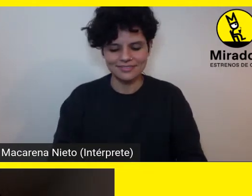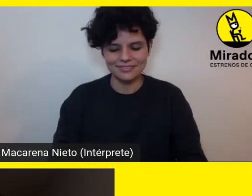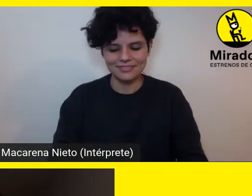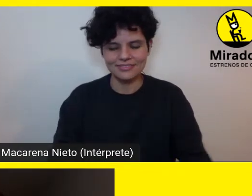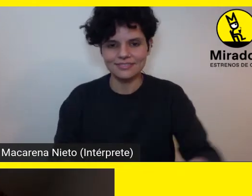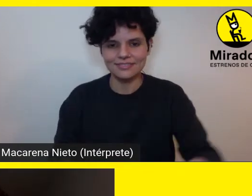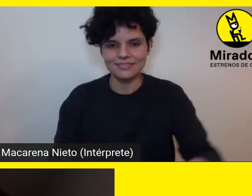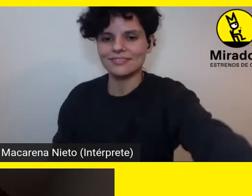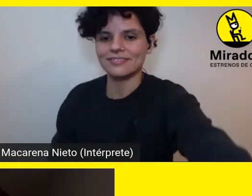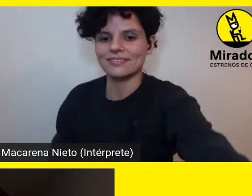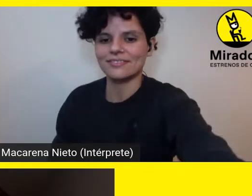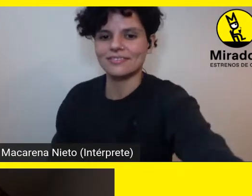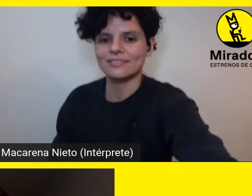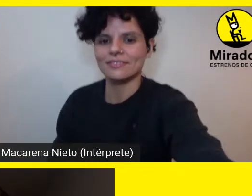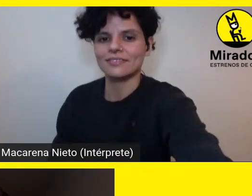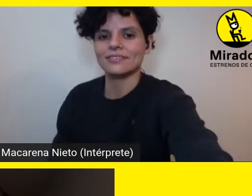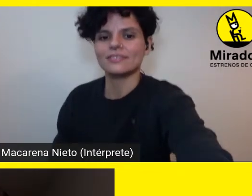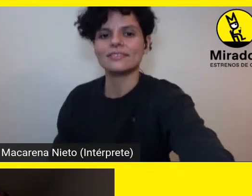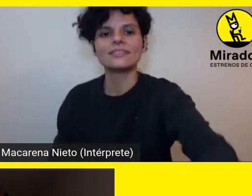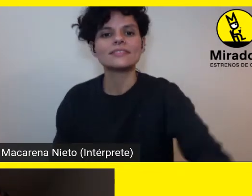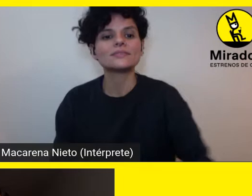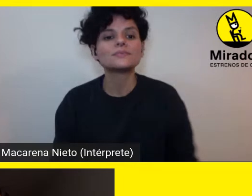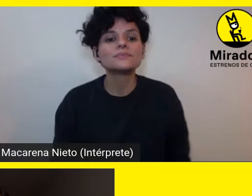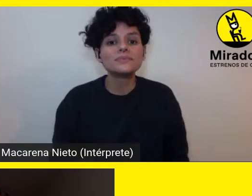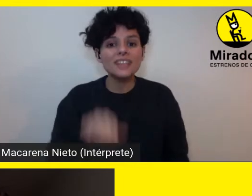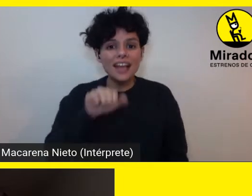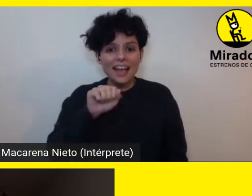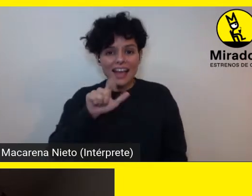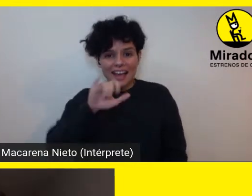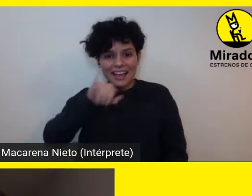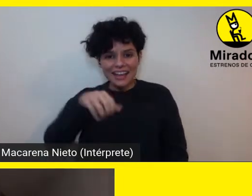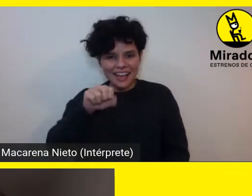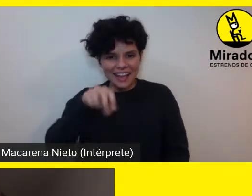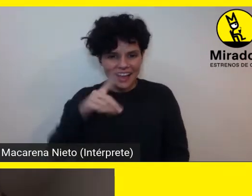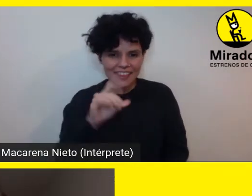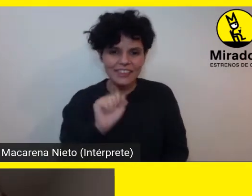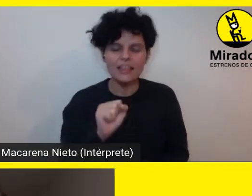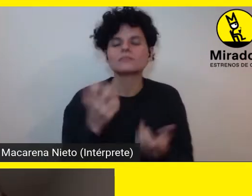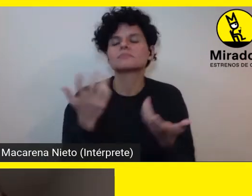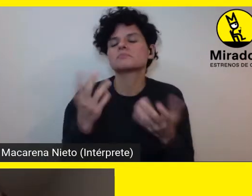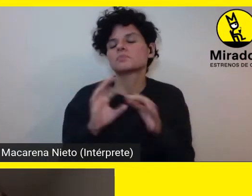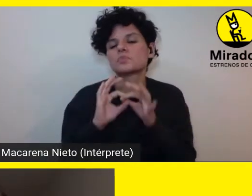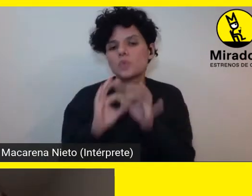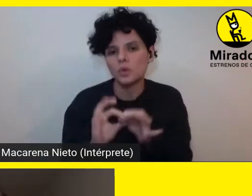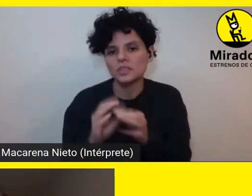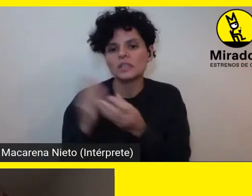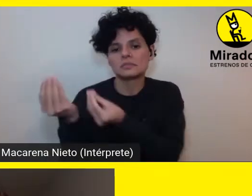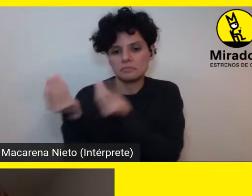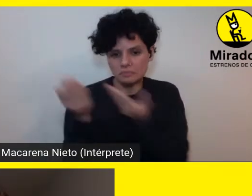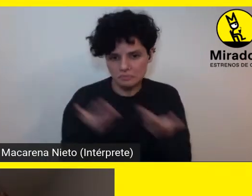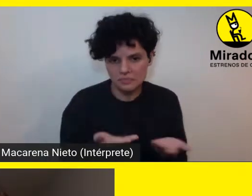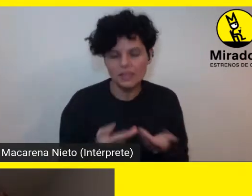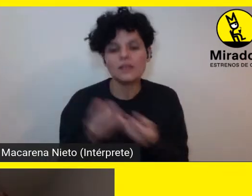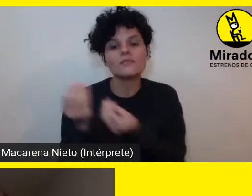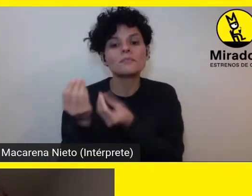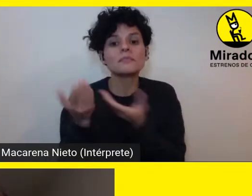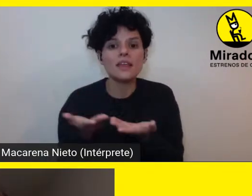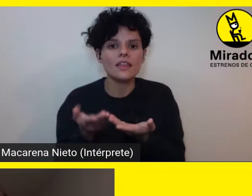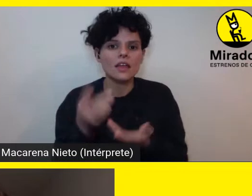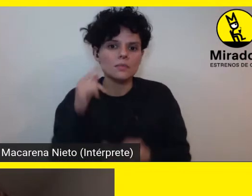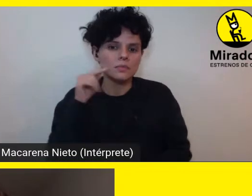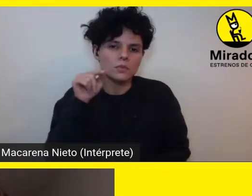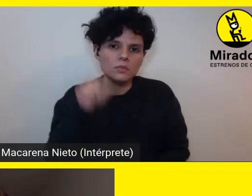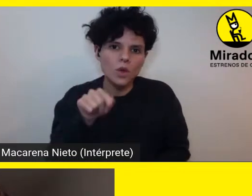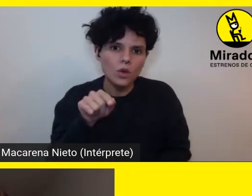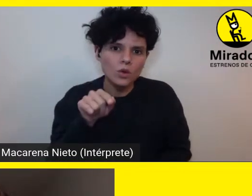con la película, porque tú fuiste quien de alguna manera hizo público el caso